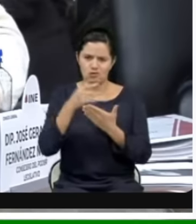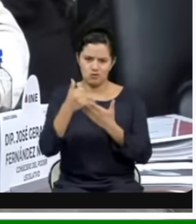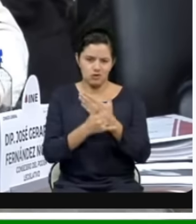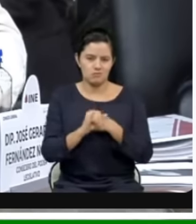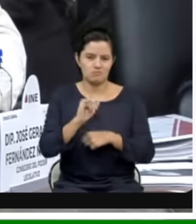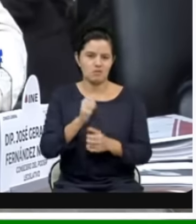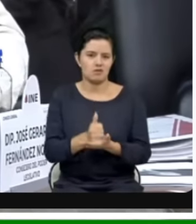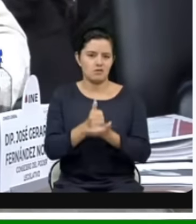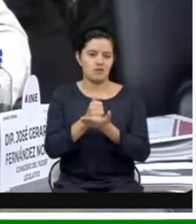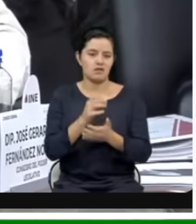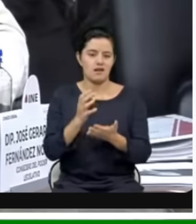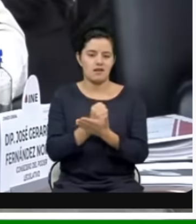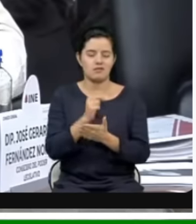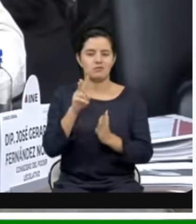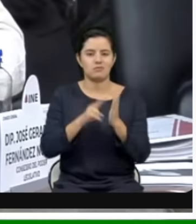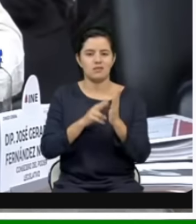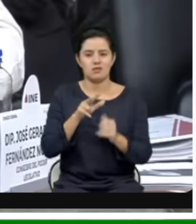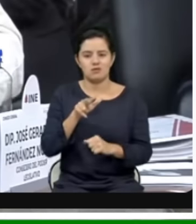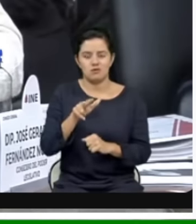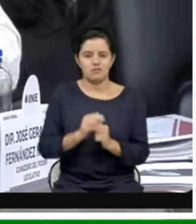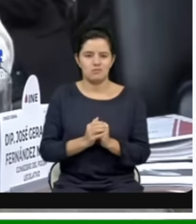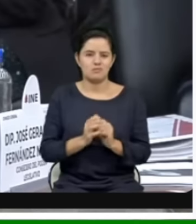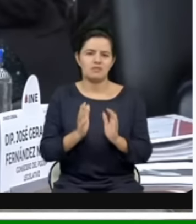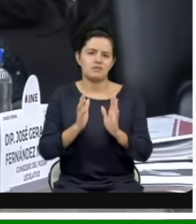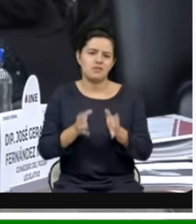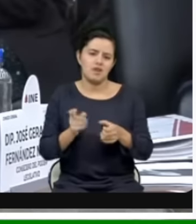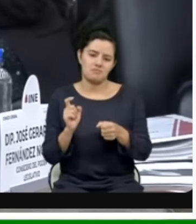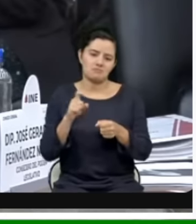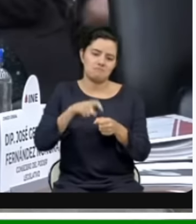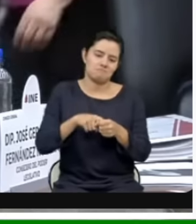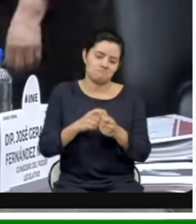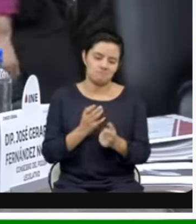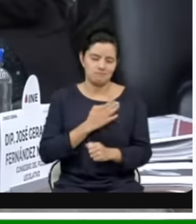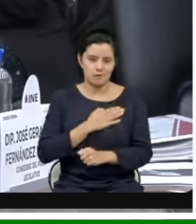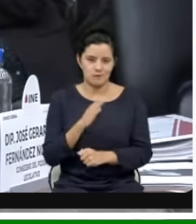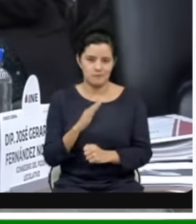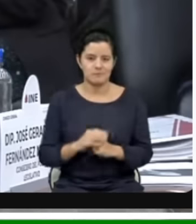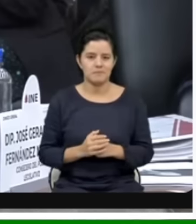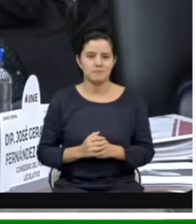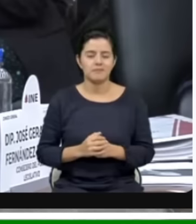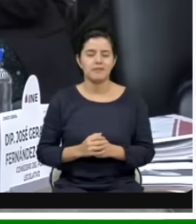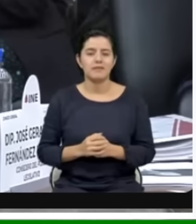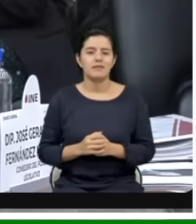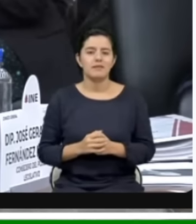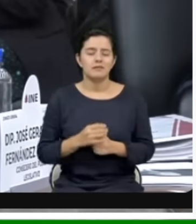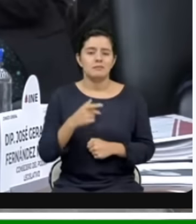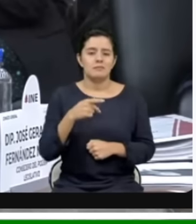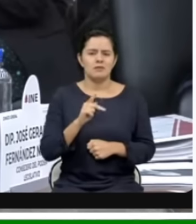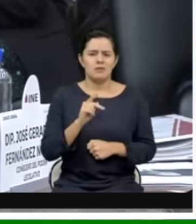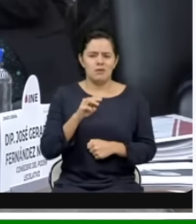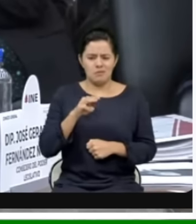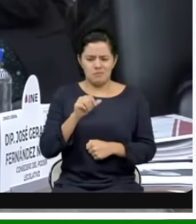Naranjo del PRD al diputado diputado Sergio luna de morena y al